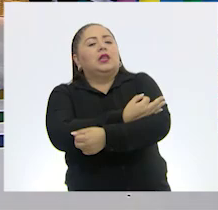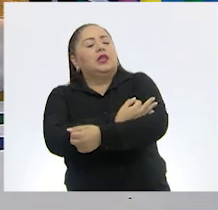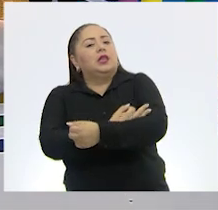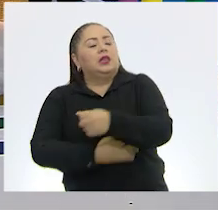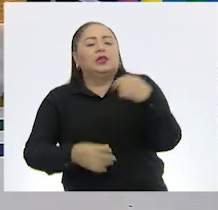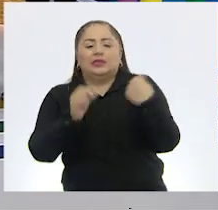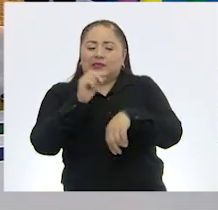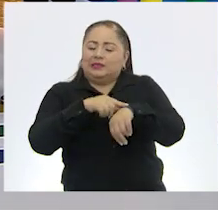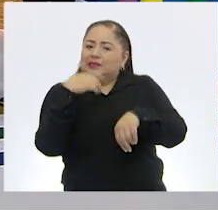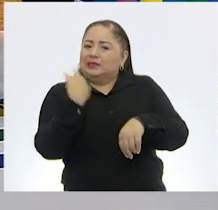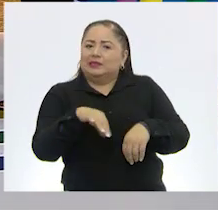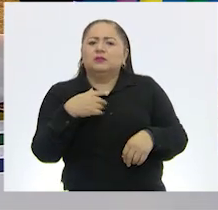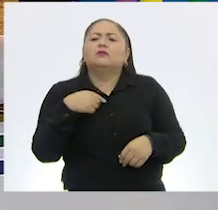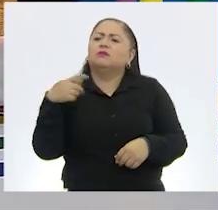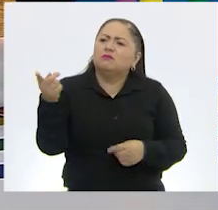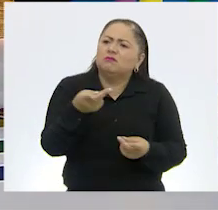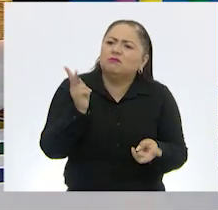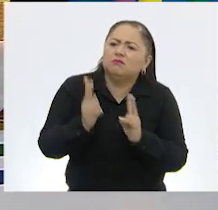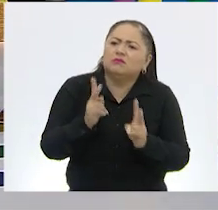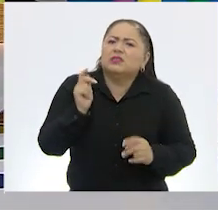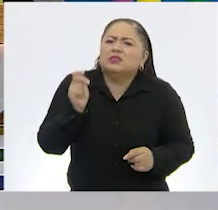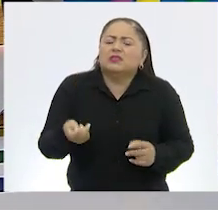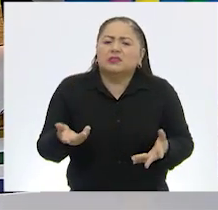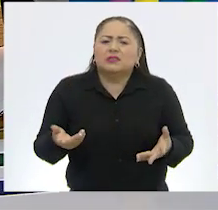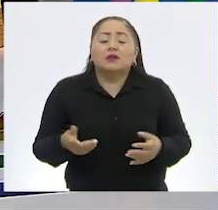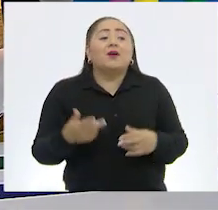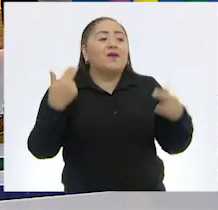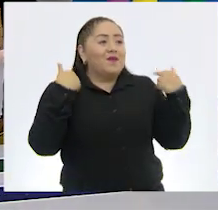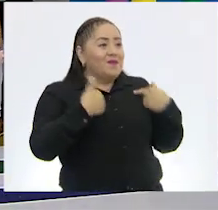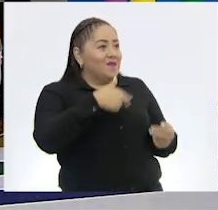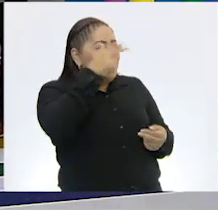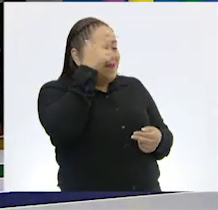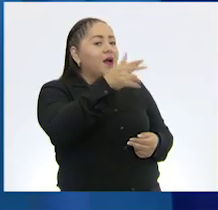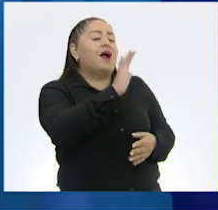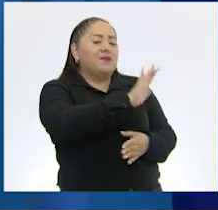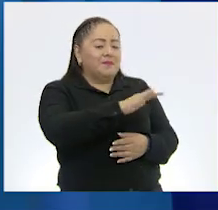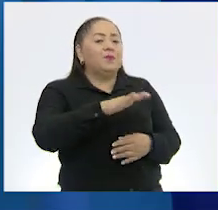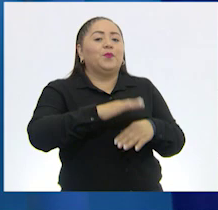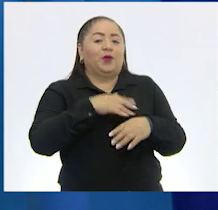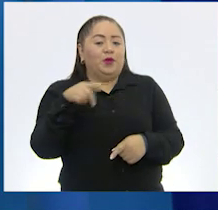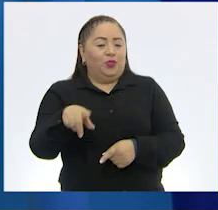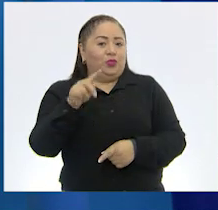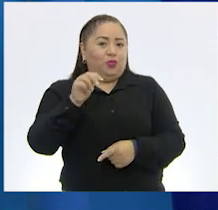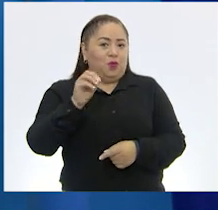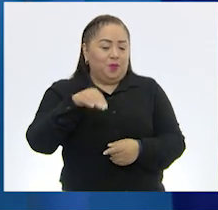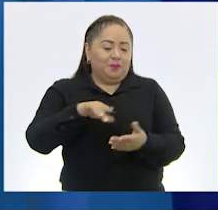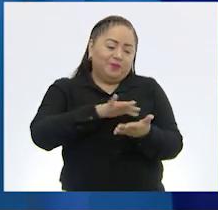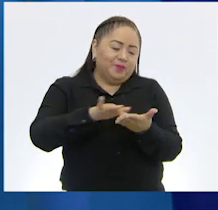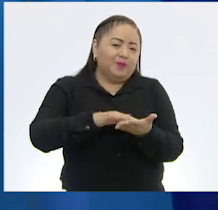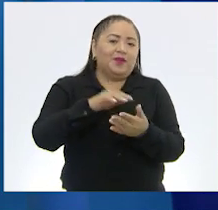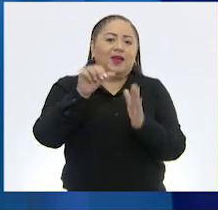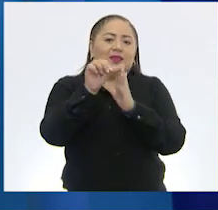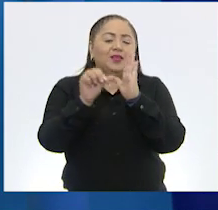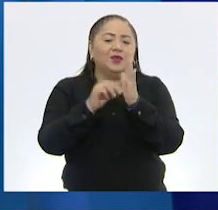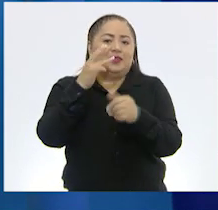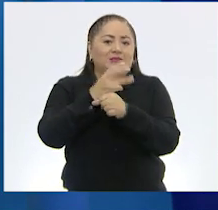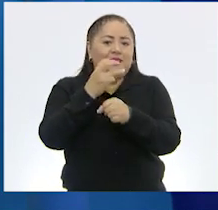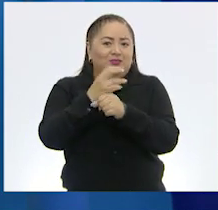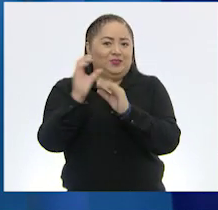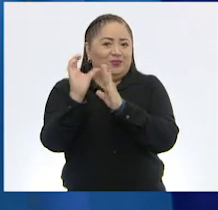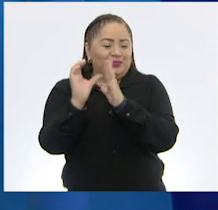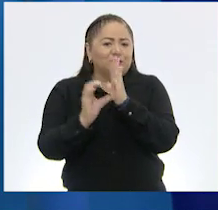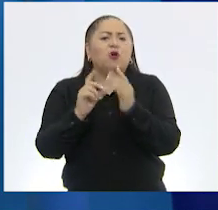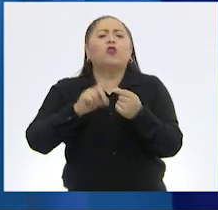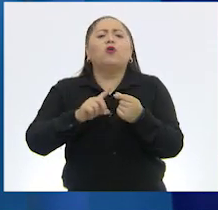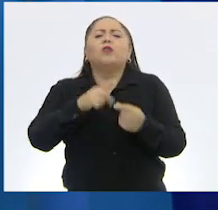Se me hizo algo maestra. tarde. ¿De qué están hablando? Hola, maestra. Es que Ton está leyendo el artículo 3 constitucional